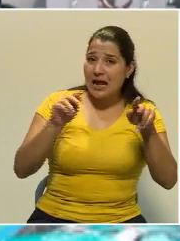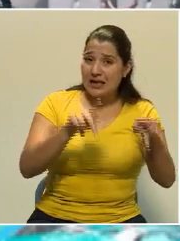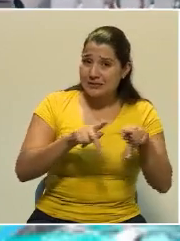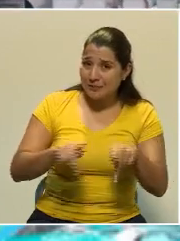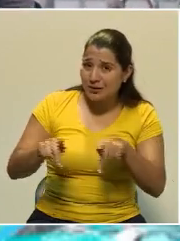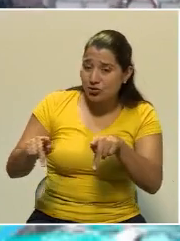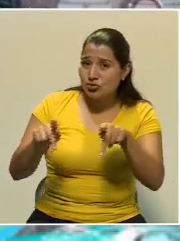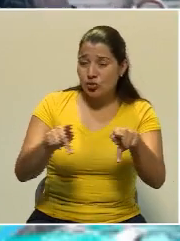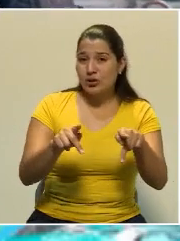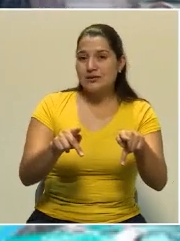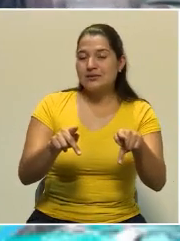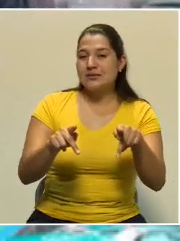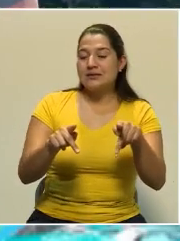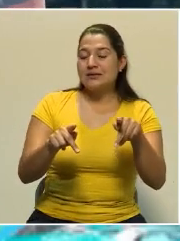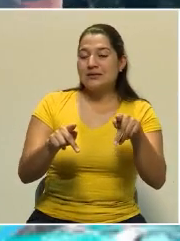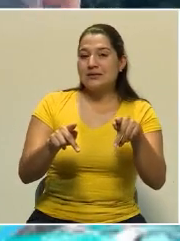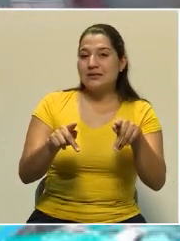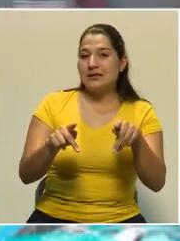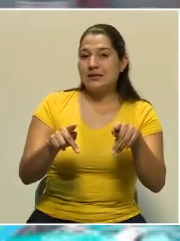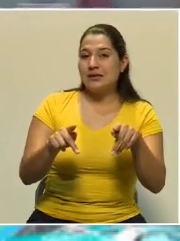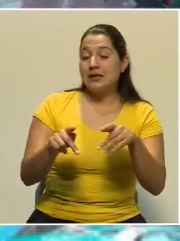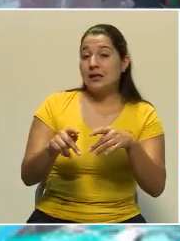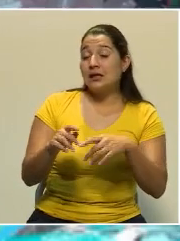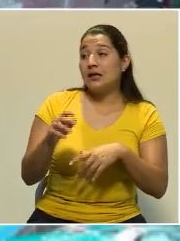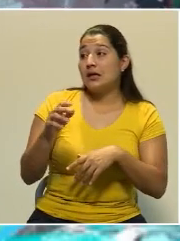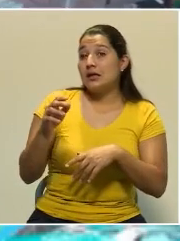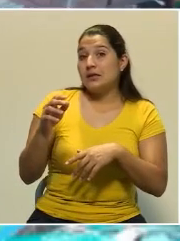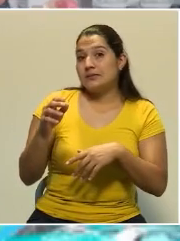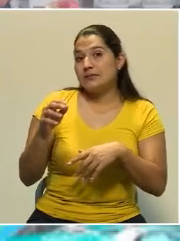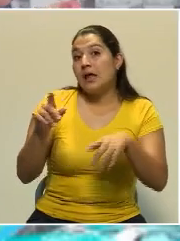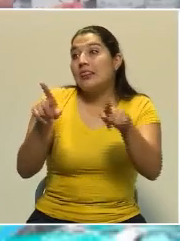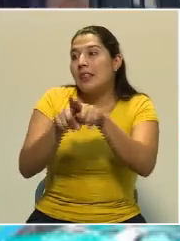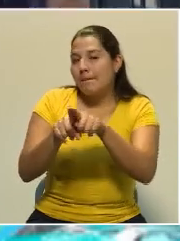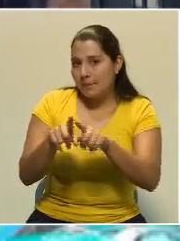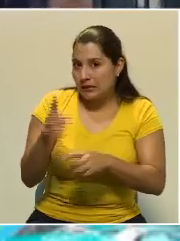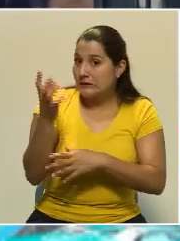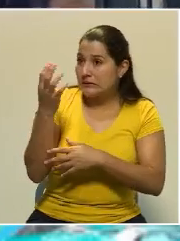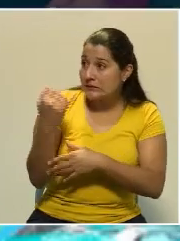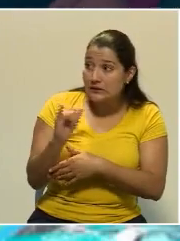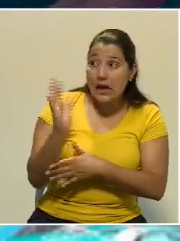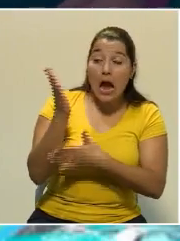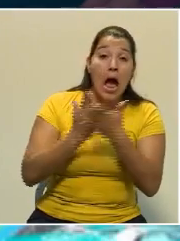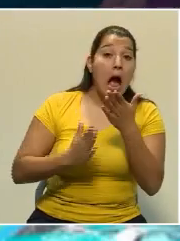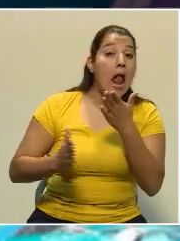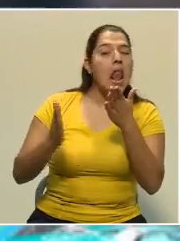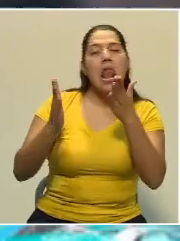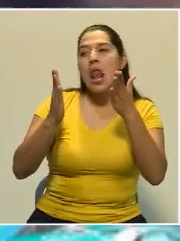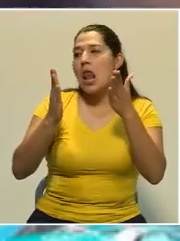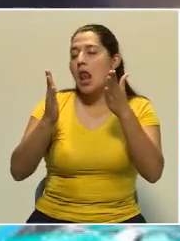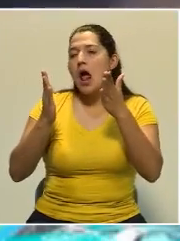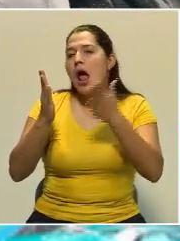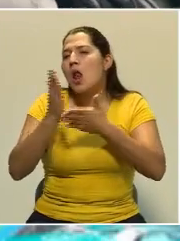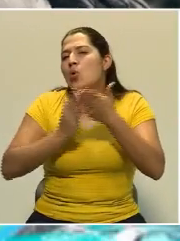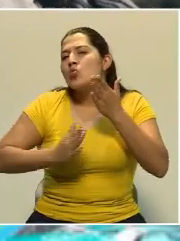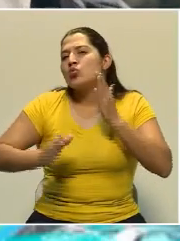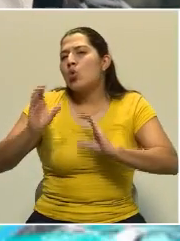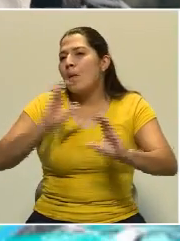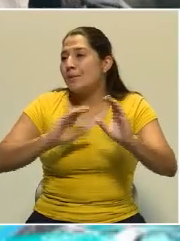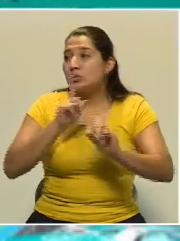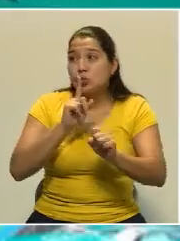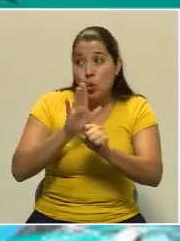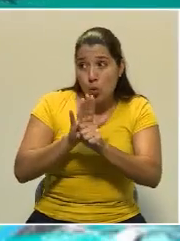los turoperadores que denuncien incluso a sus propios colegas que no cumplan con las medidas estrictas que en este momento se están